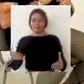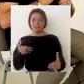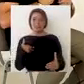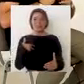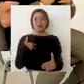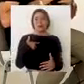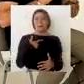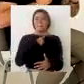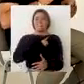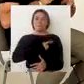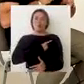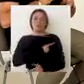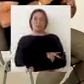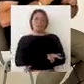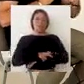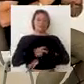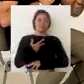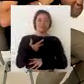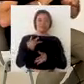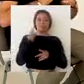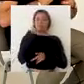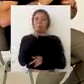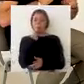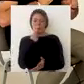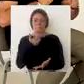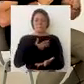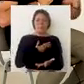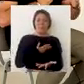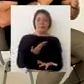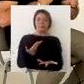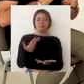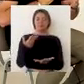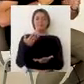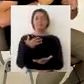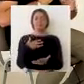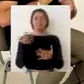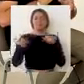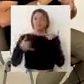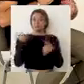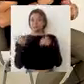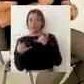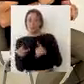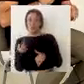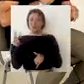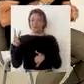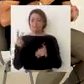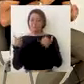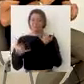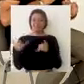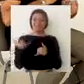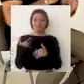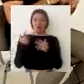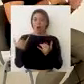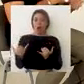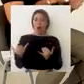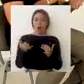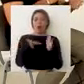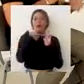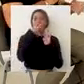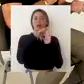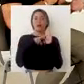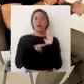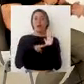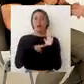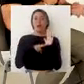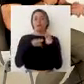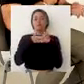vaqueros, o el papá y la mamá, íbamos a interpretar unos personajes, pero esta vez todo lo vamos a determinar con un árbitro que